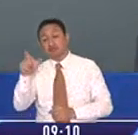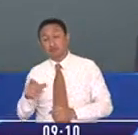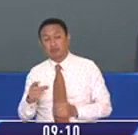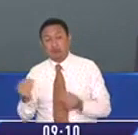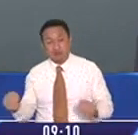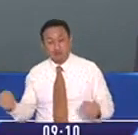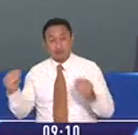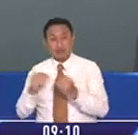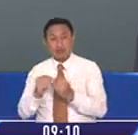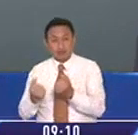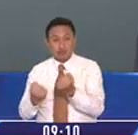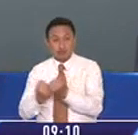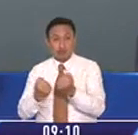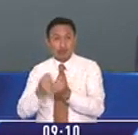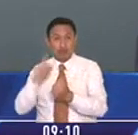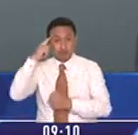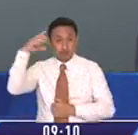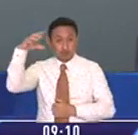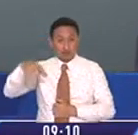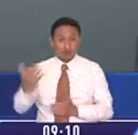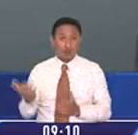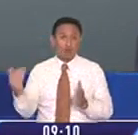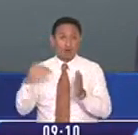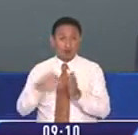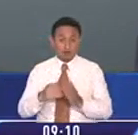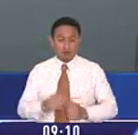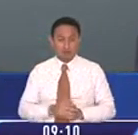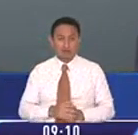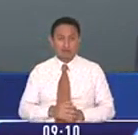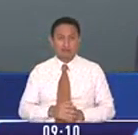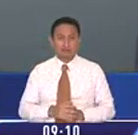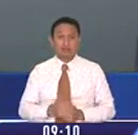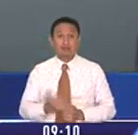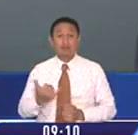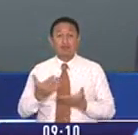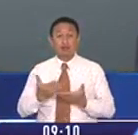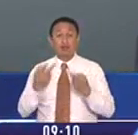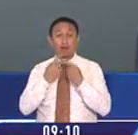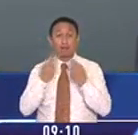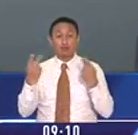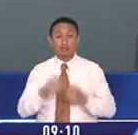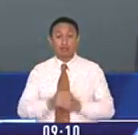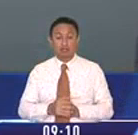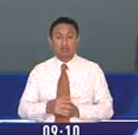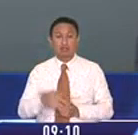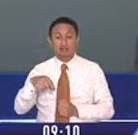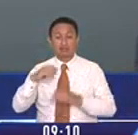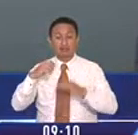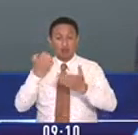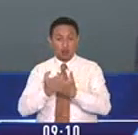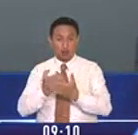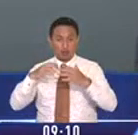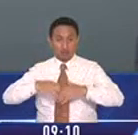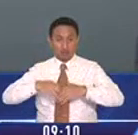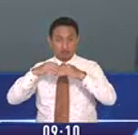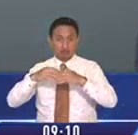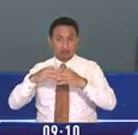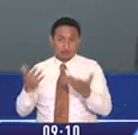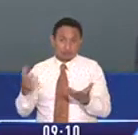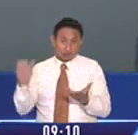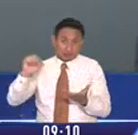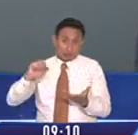robustecer al Estado nuevamente, que con la obra pública se dinamice la economía, y eso sí, claro que